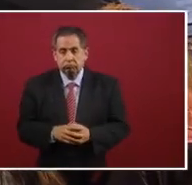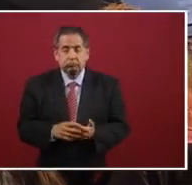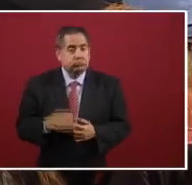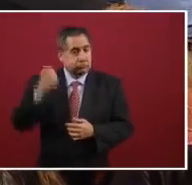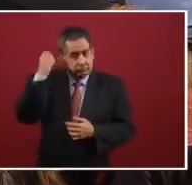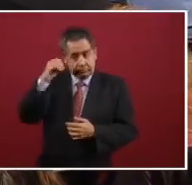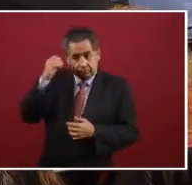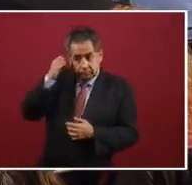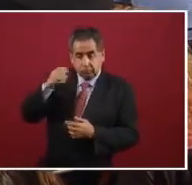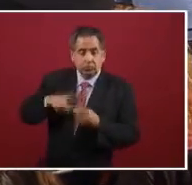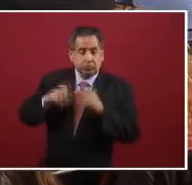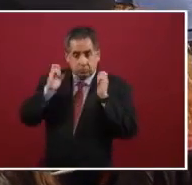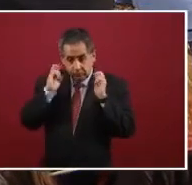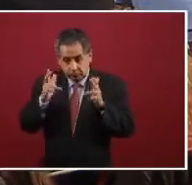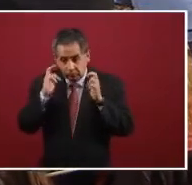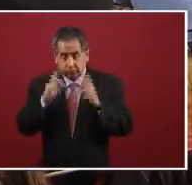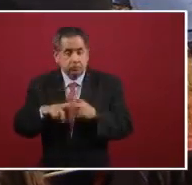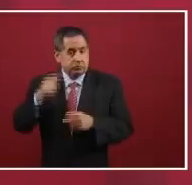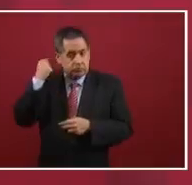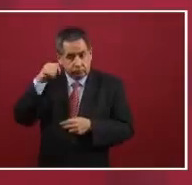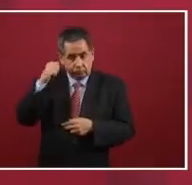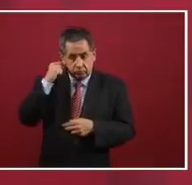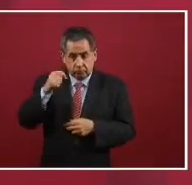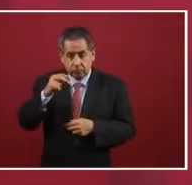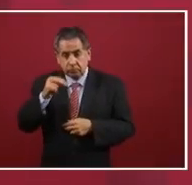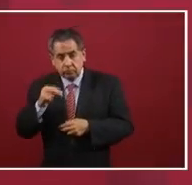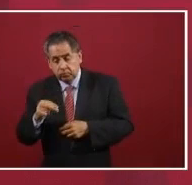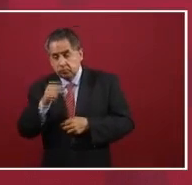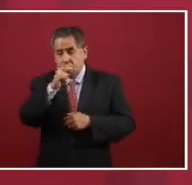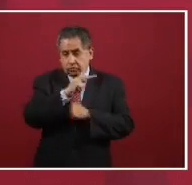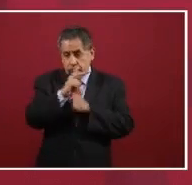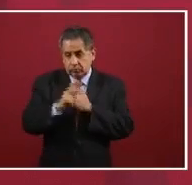Oaxaca, en Chiapas, en Tabasco y en todo el norte del país.